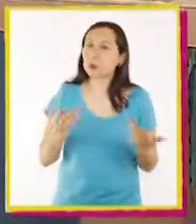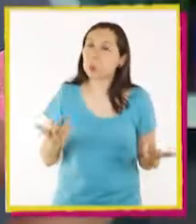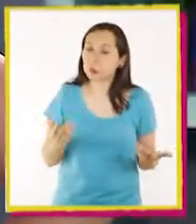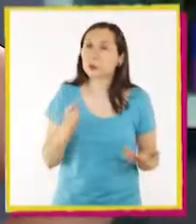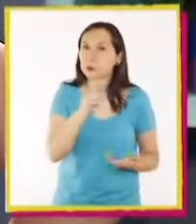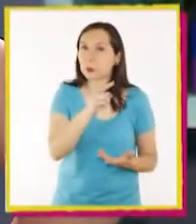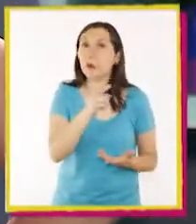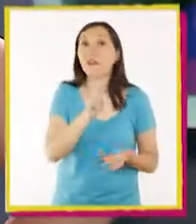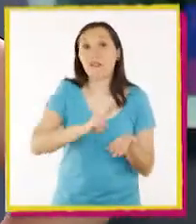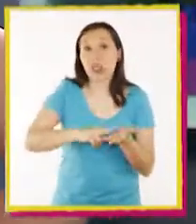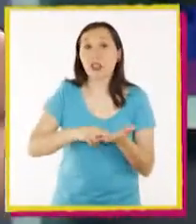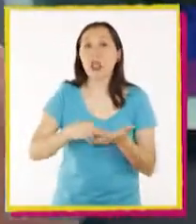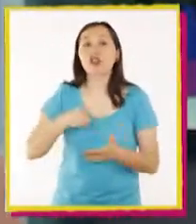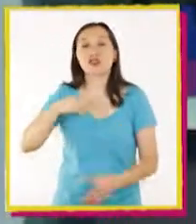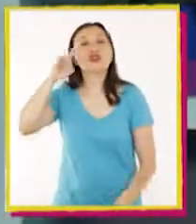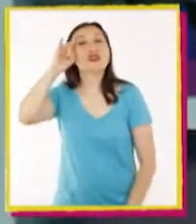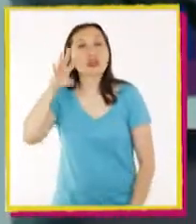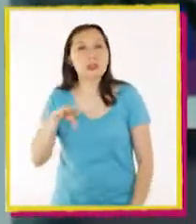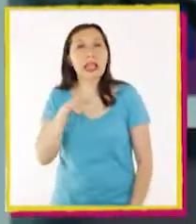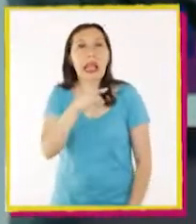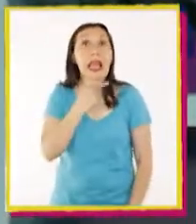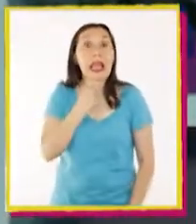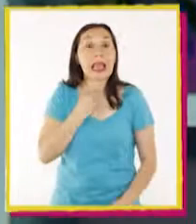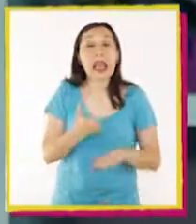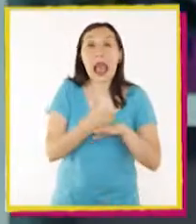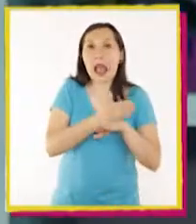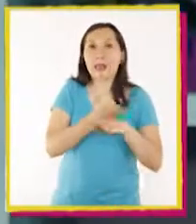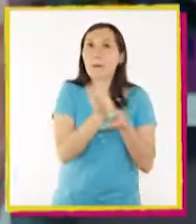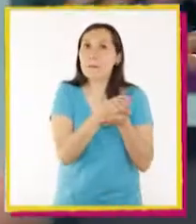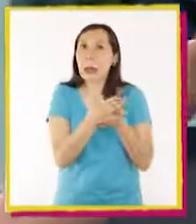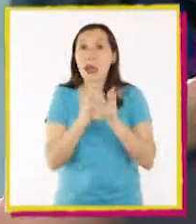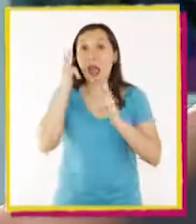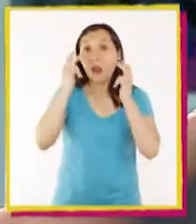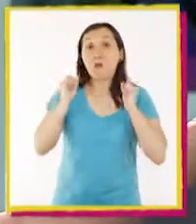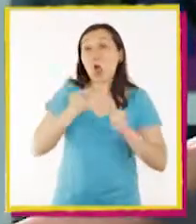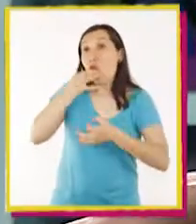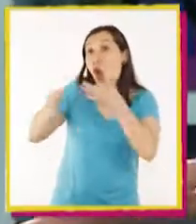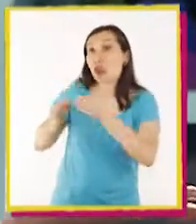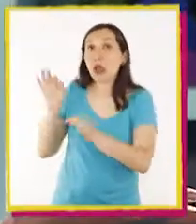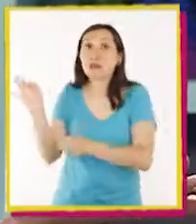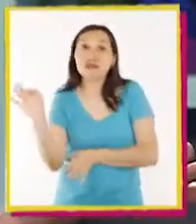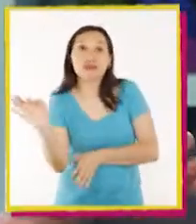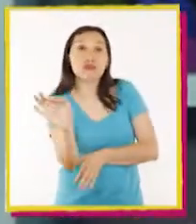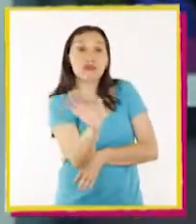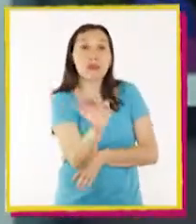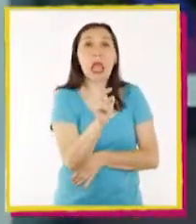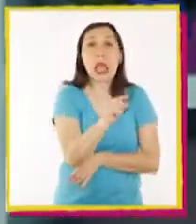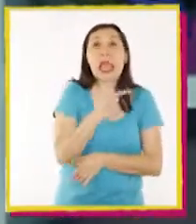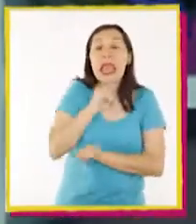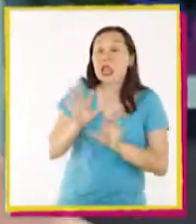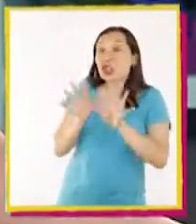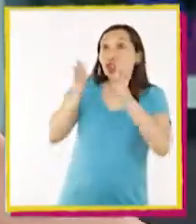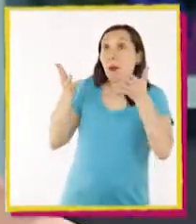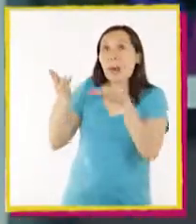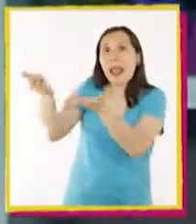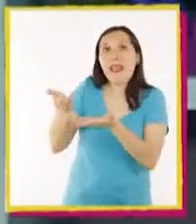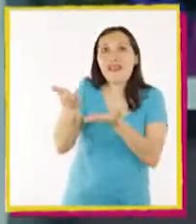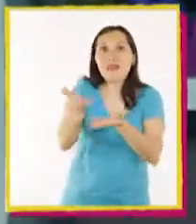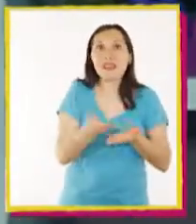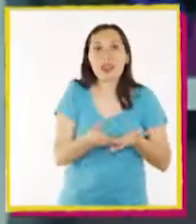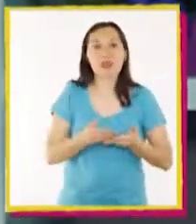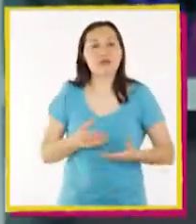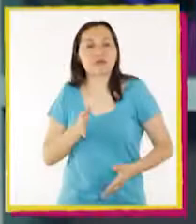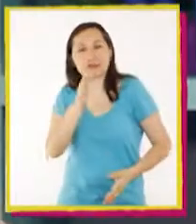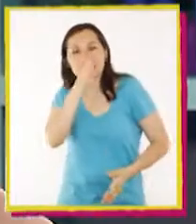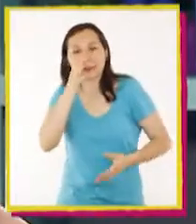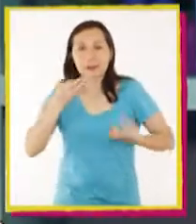poquito. Es verdad que yo sé de qué se quería disfrazar y podría contarle a todos los demás, pero él quiere sorprender a sus